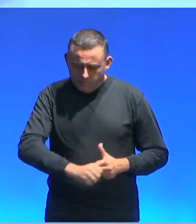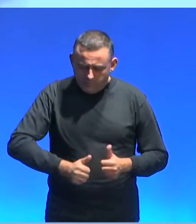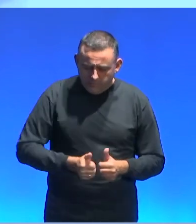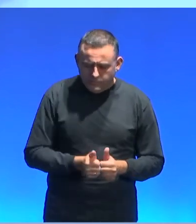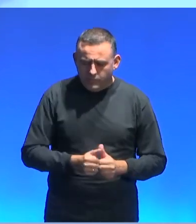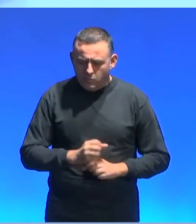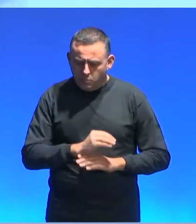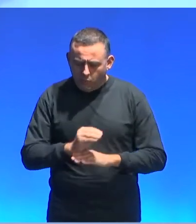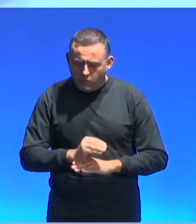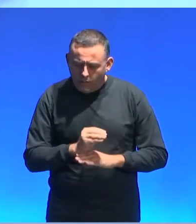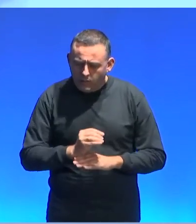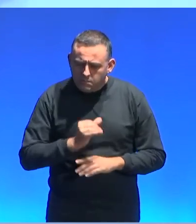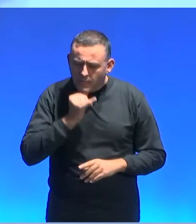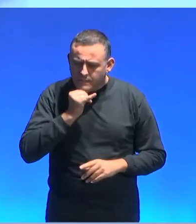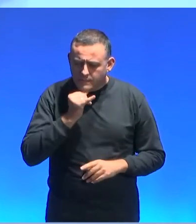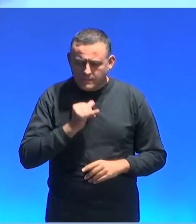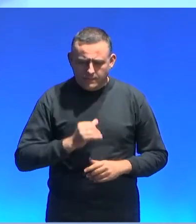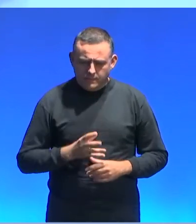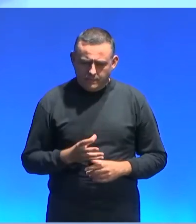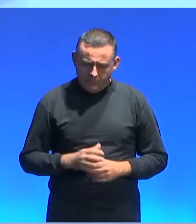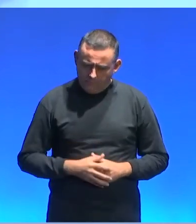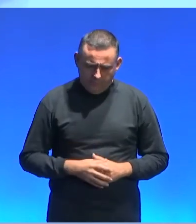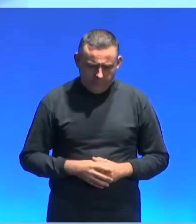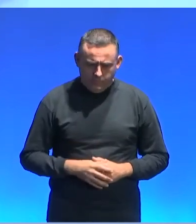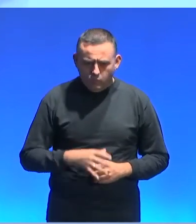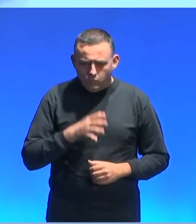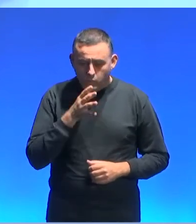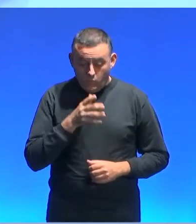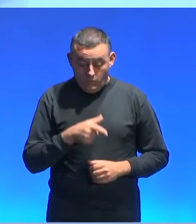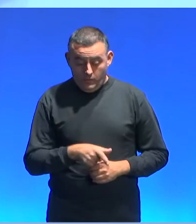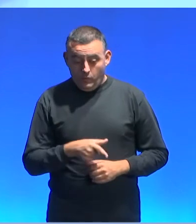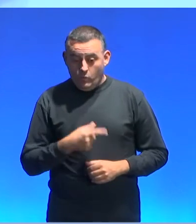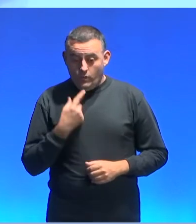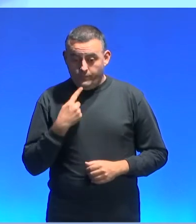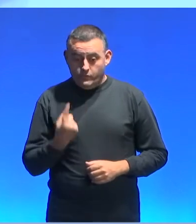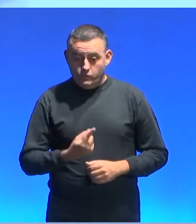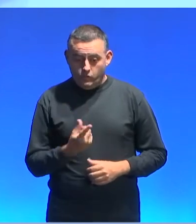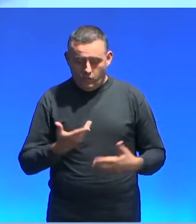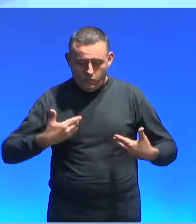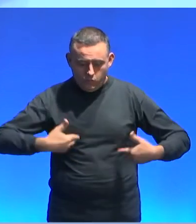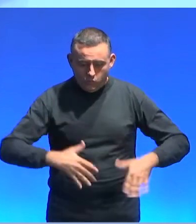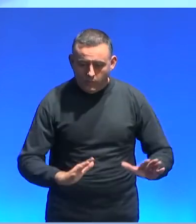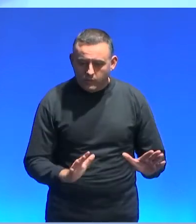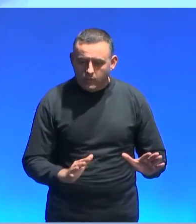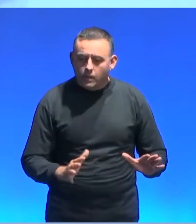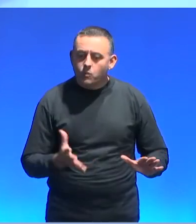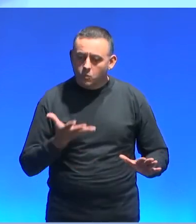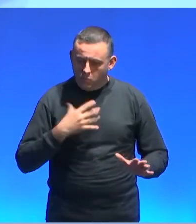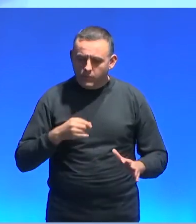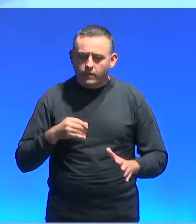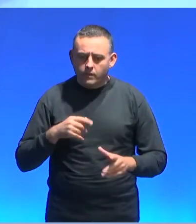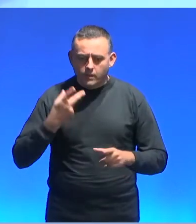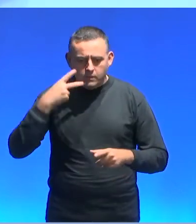¿no? Como cómo se pierde en vivencia a favor de esa protección y